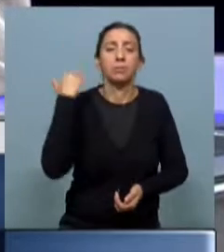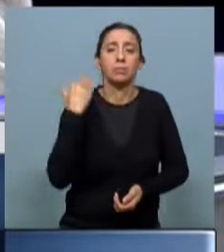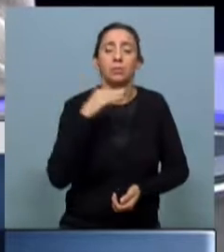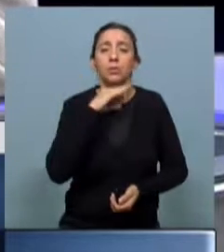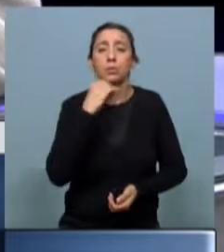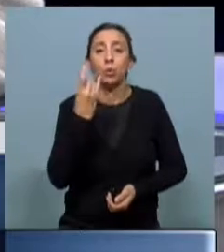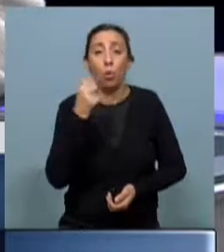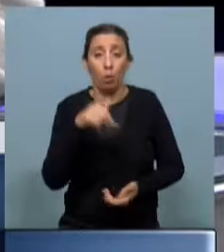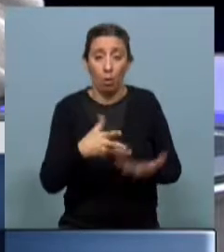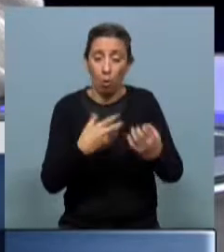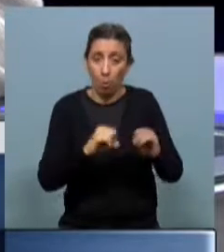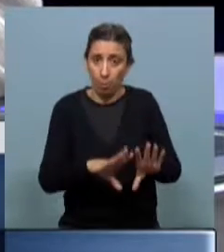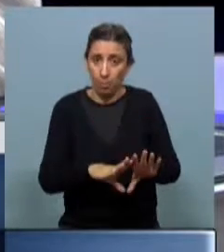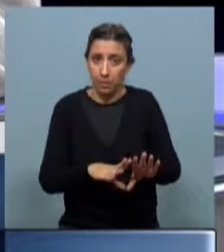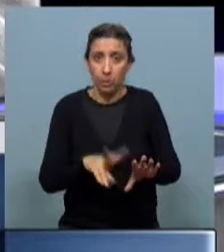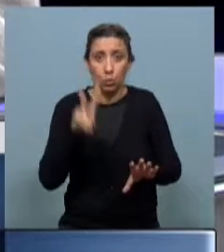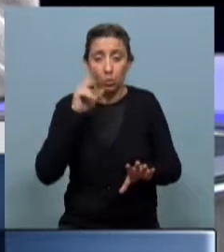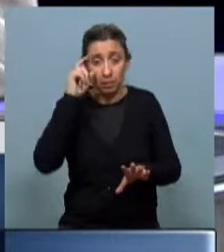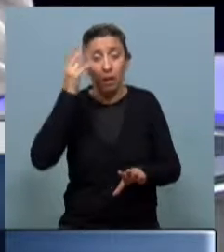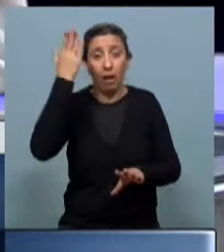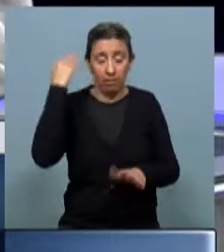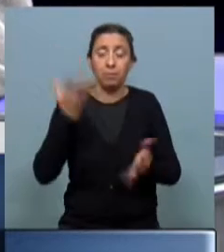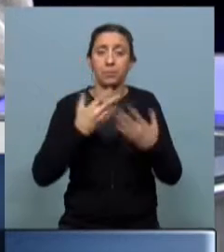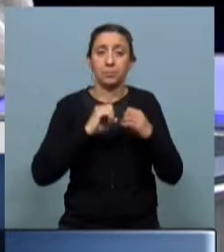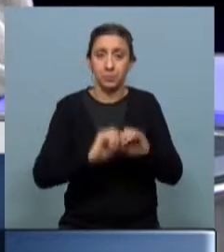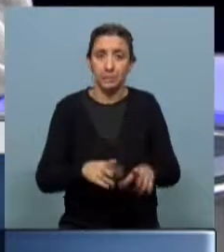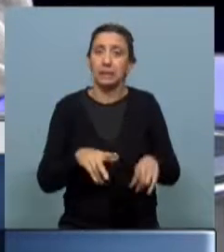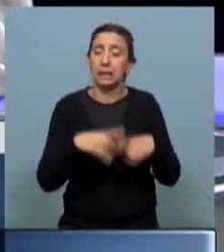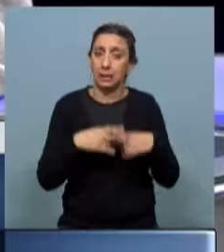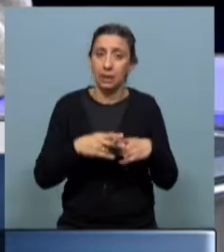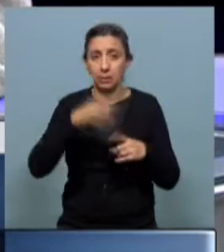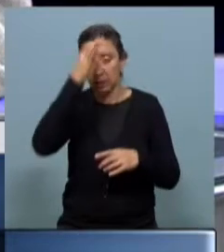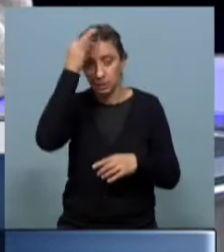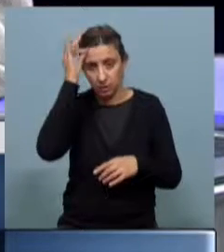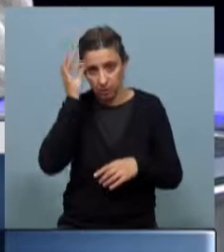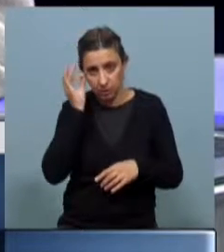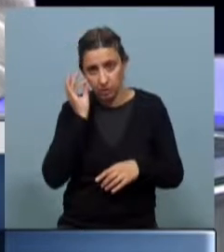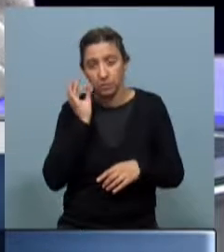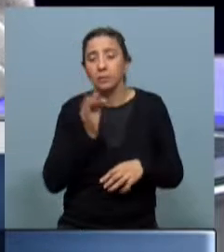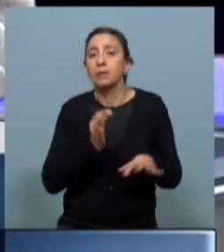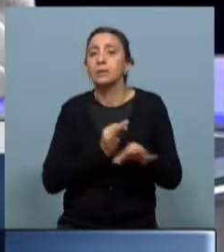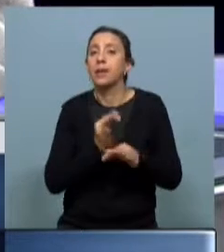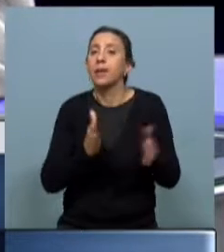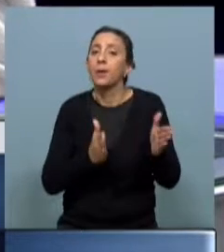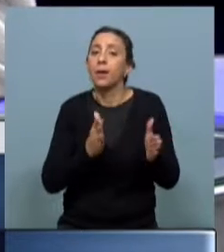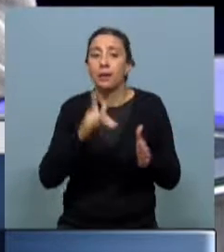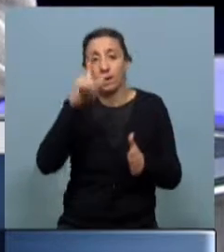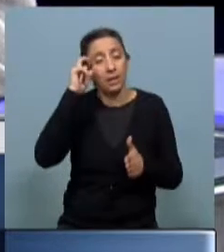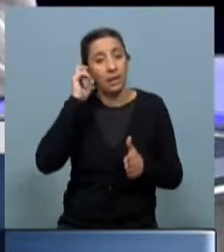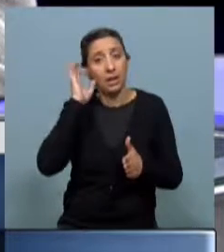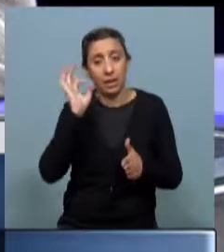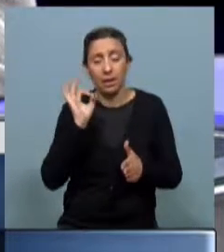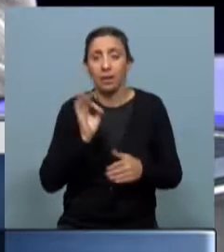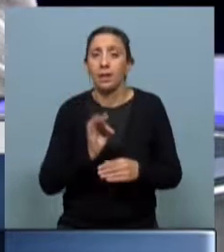Gabriel, arrancamos más o menos en 2010 con talleres de verano, con los robotitos, los Legos, llevándolos